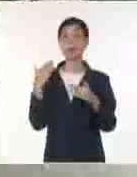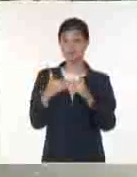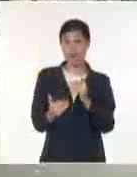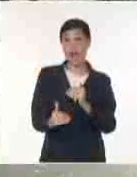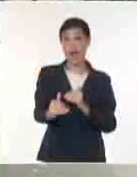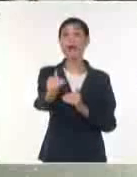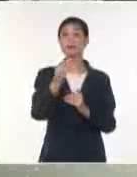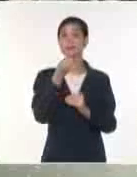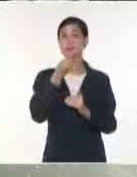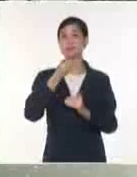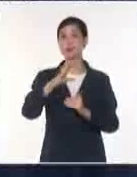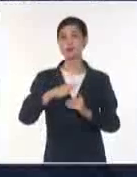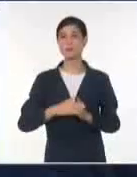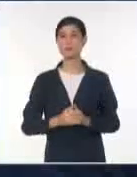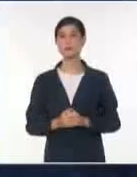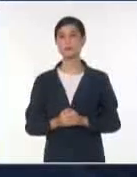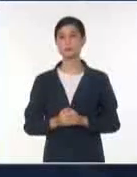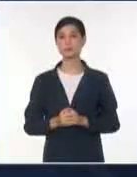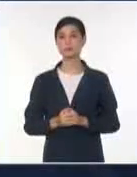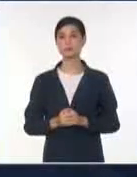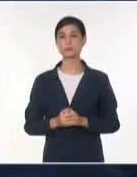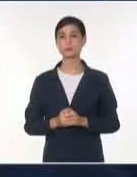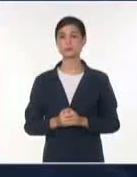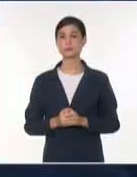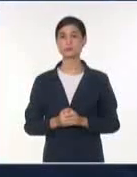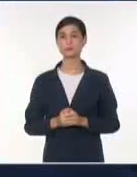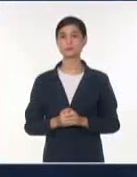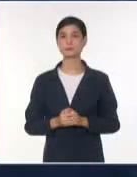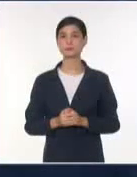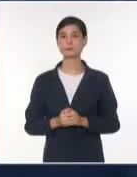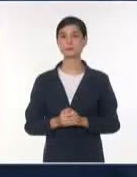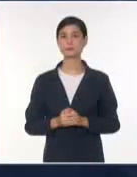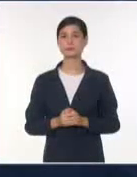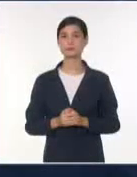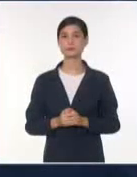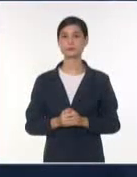Recursos Hidráulicos. Sin Castillo, Canal Cubano de Noticias.